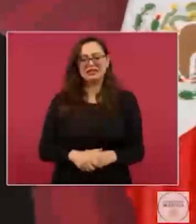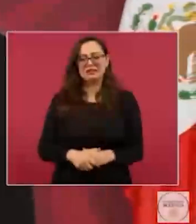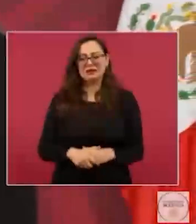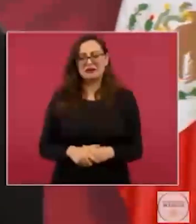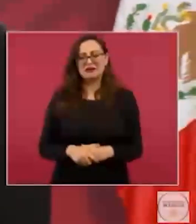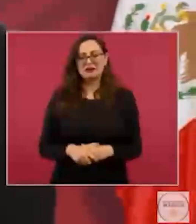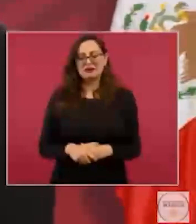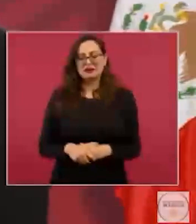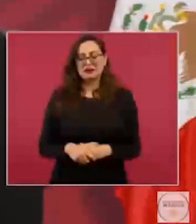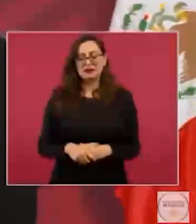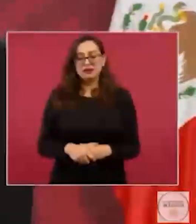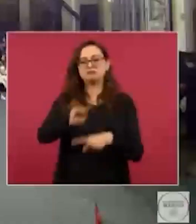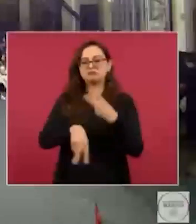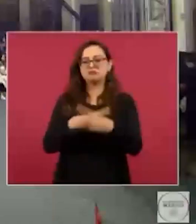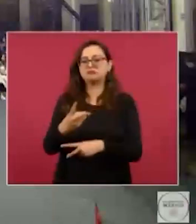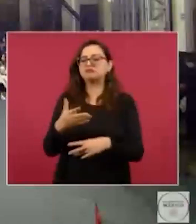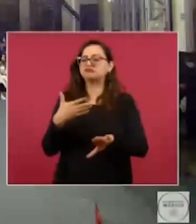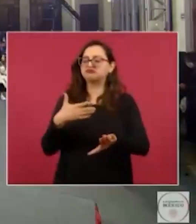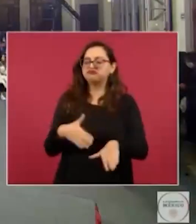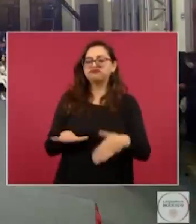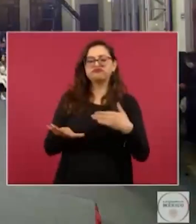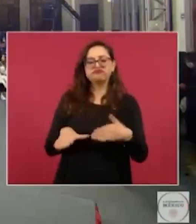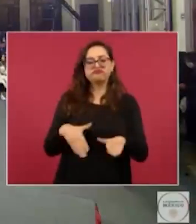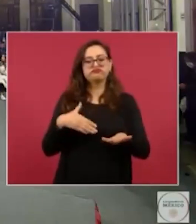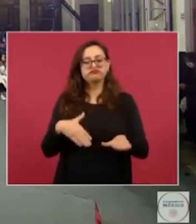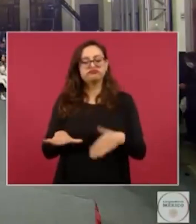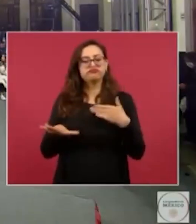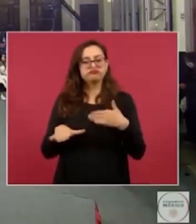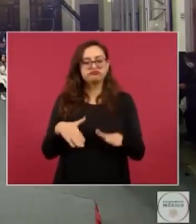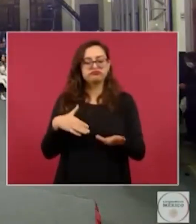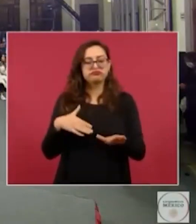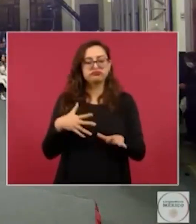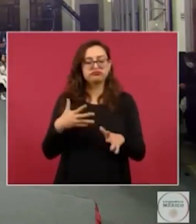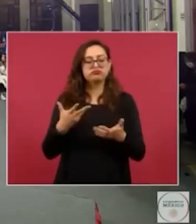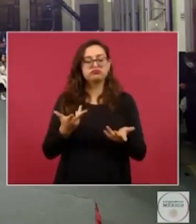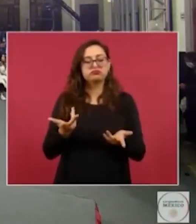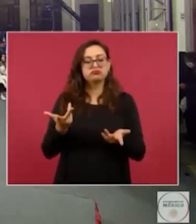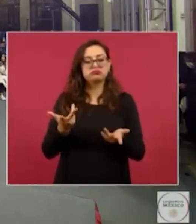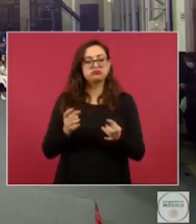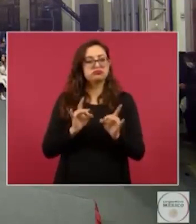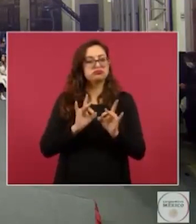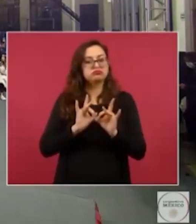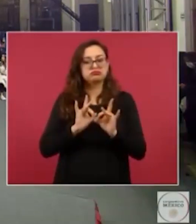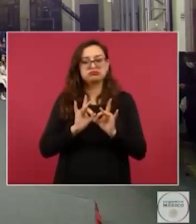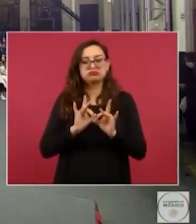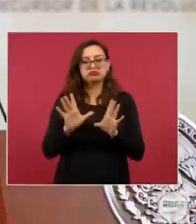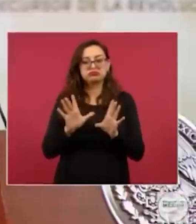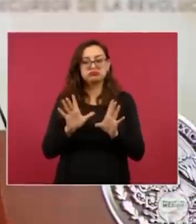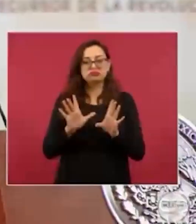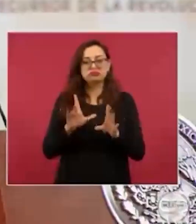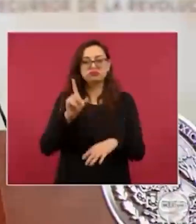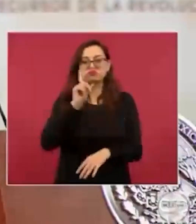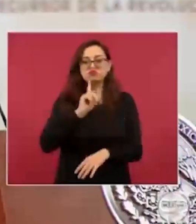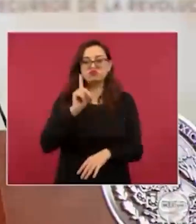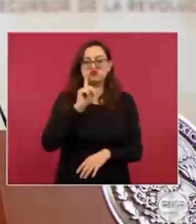cuando caminaba por Lima, habían señoras que cuando